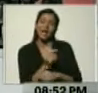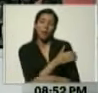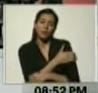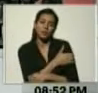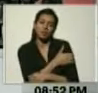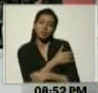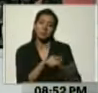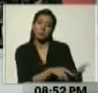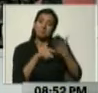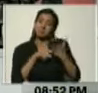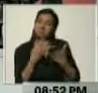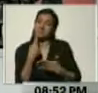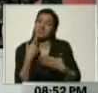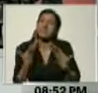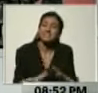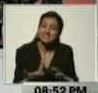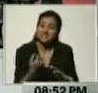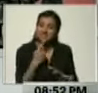cosa.